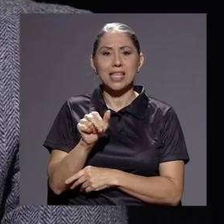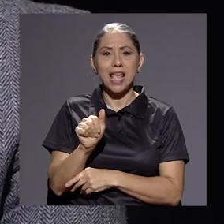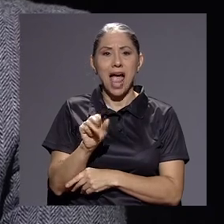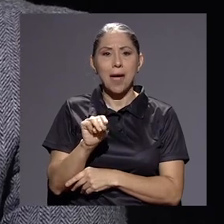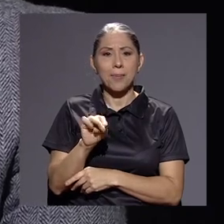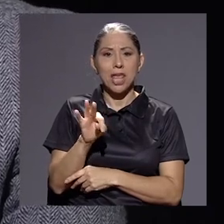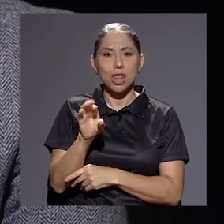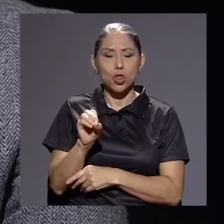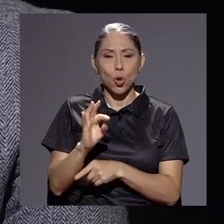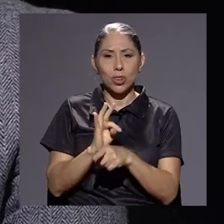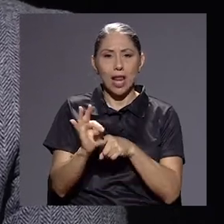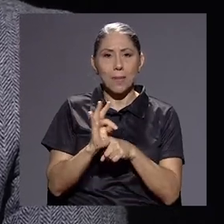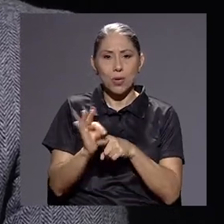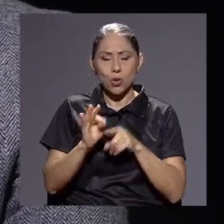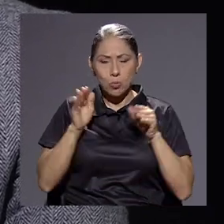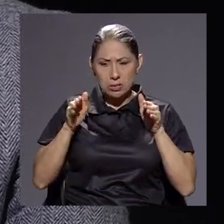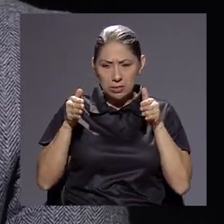Uh-huh. Bueno,